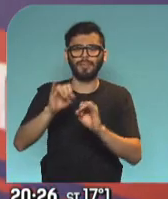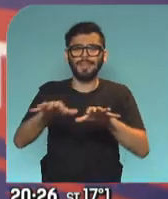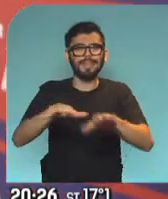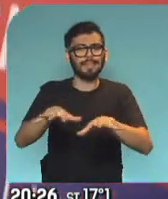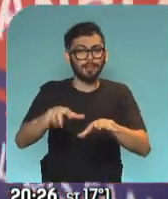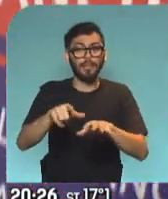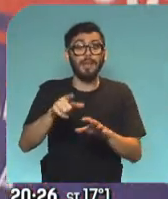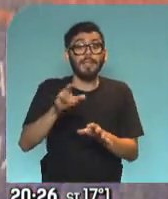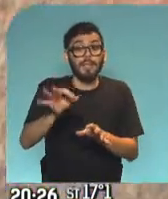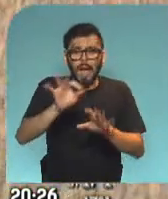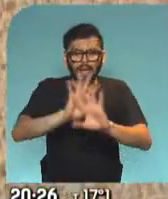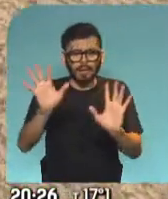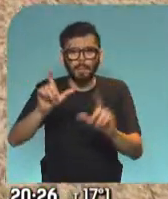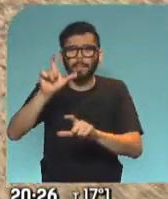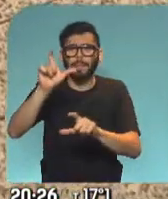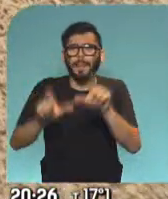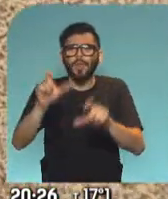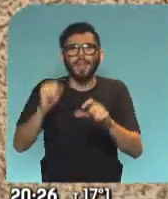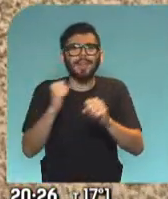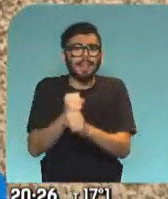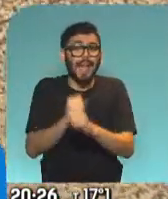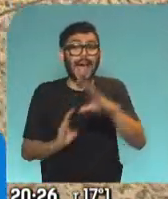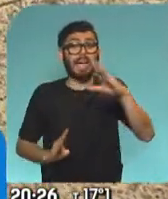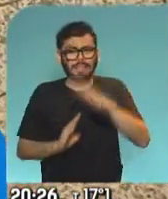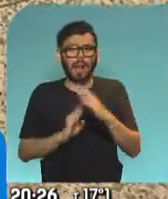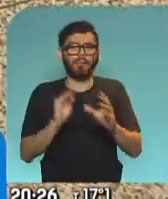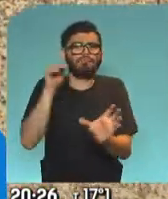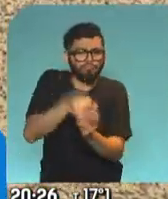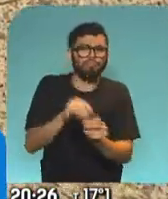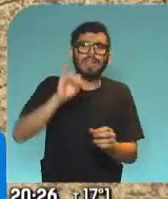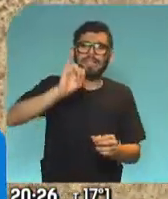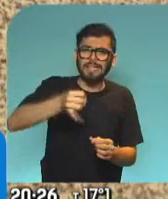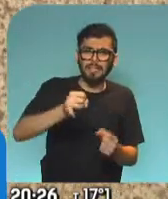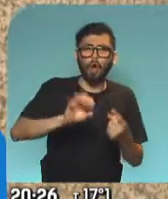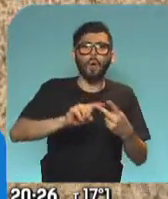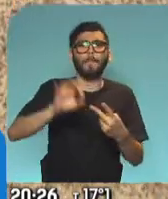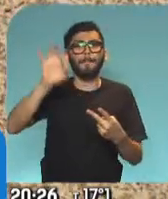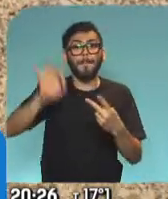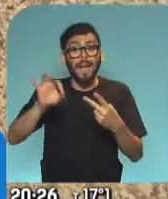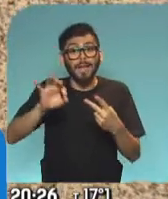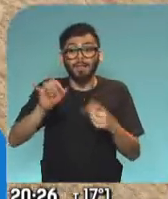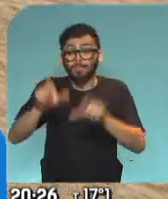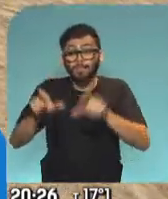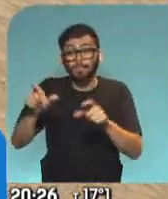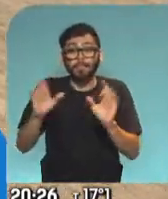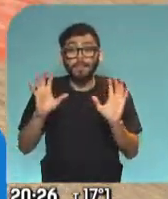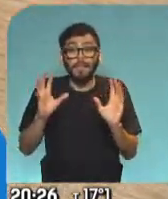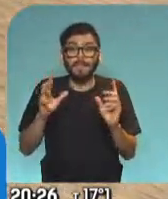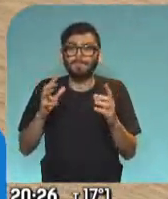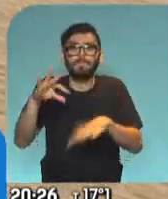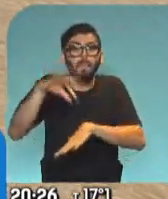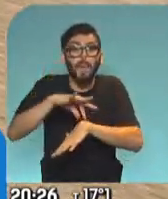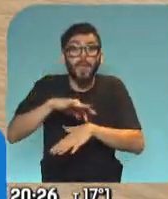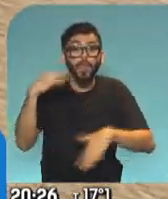entrada pueden viajar solamente los trabajadores esenciales y aquellos que tienen que hacerlo por alguna necesidad médica. Mario Meoni,